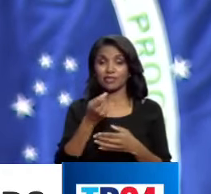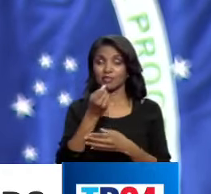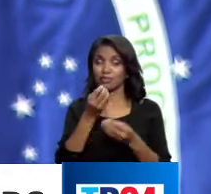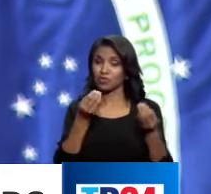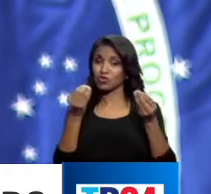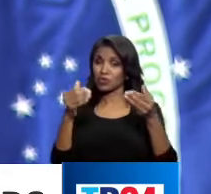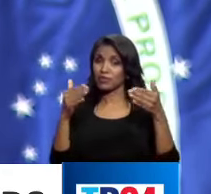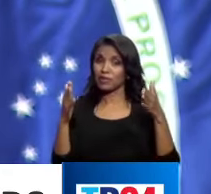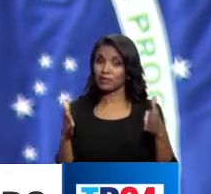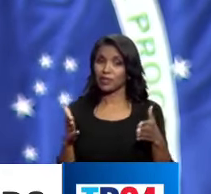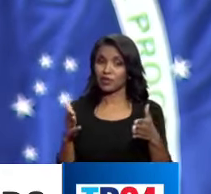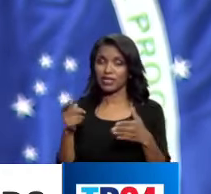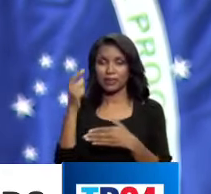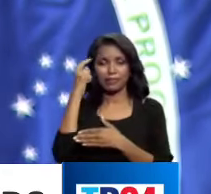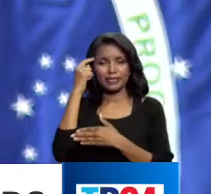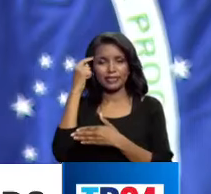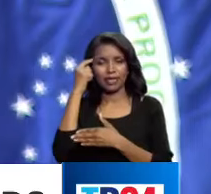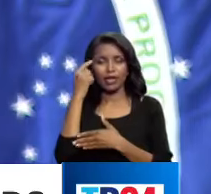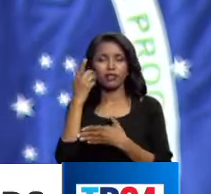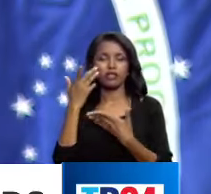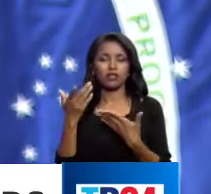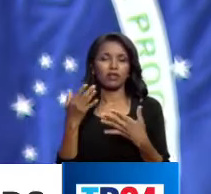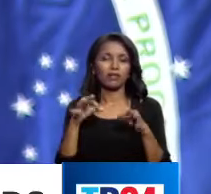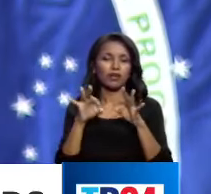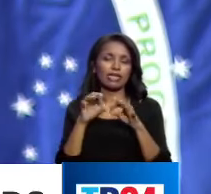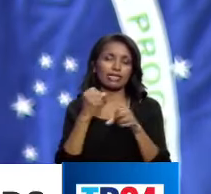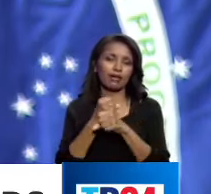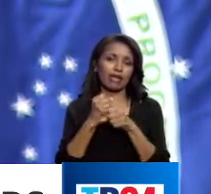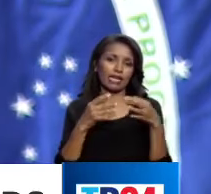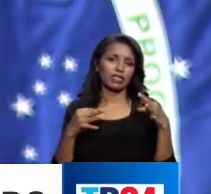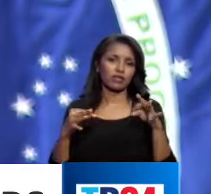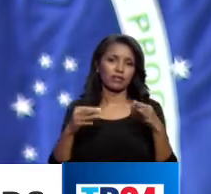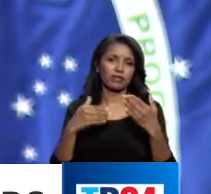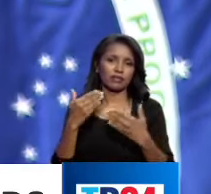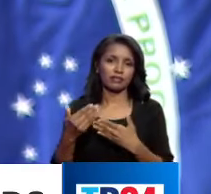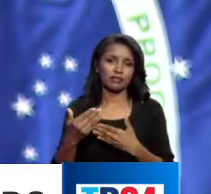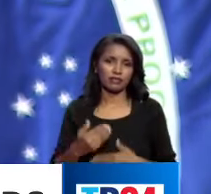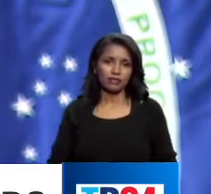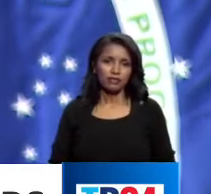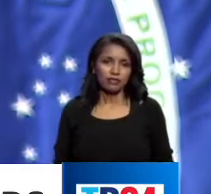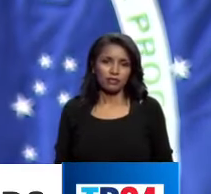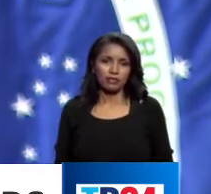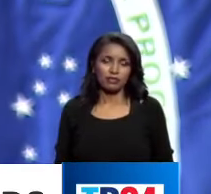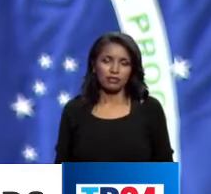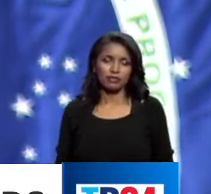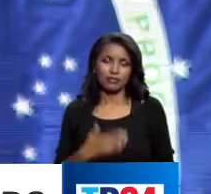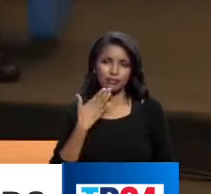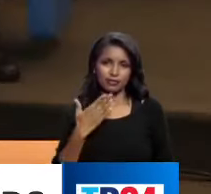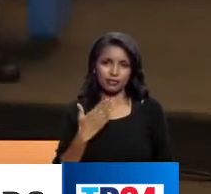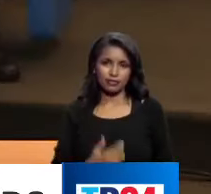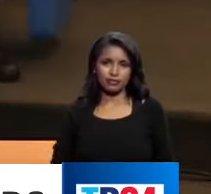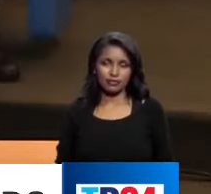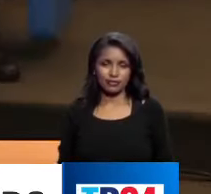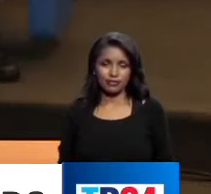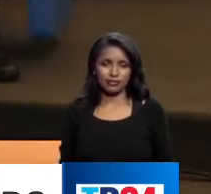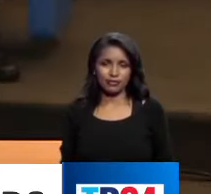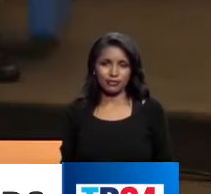de panameños que están pendientes de las decisiones que se van a tomar en la noche de hoy. Muchísimas gracias,